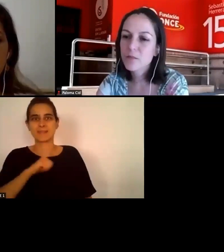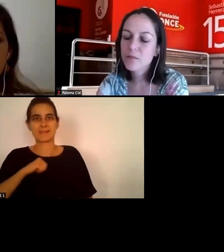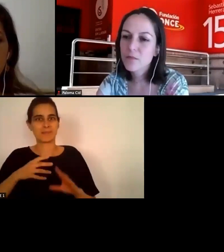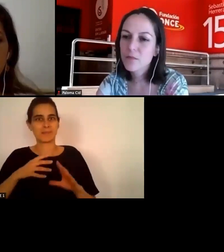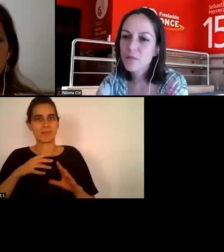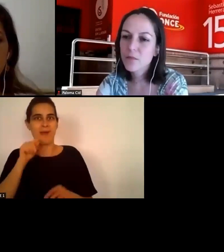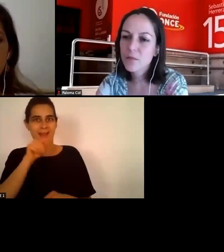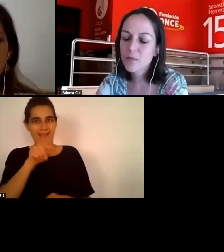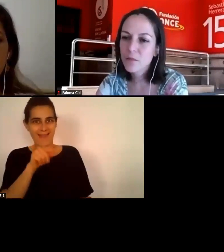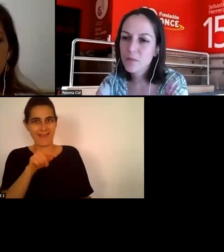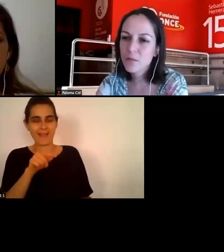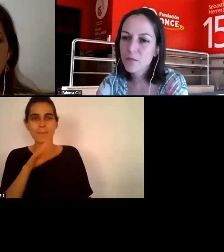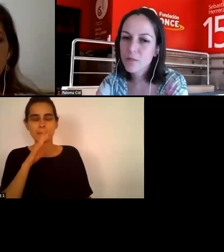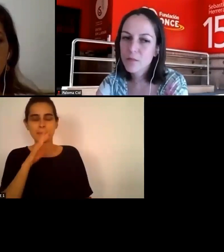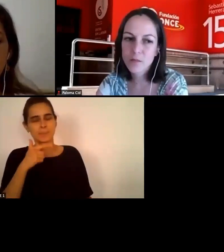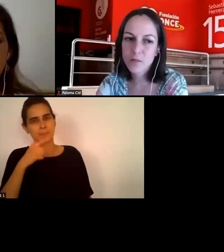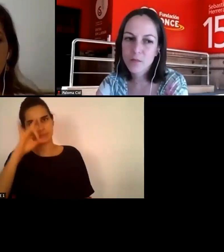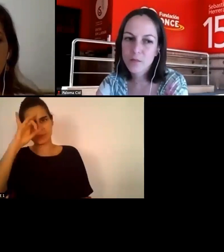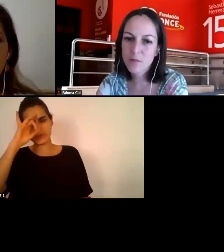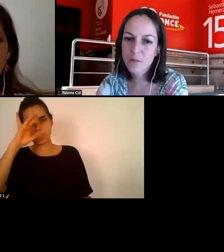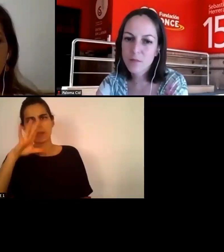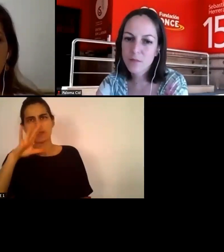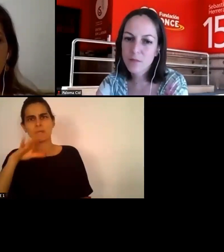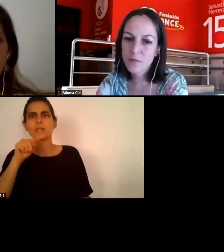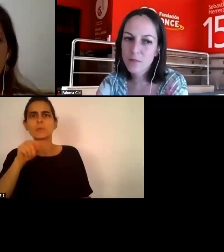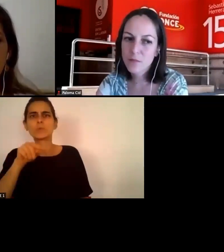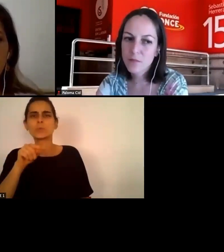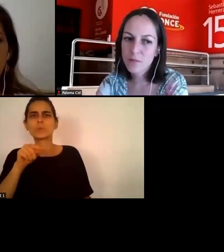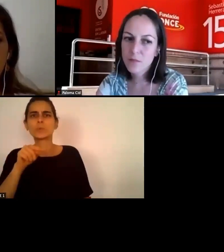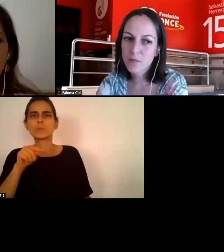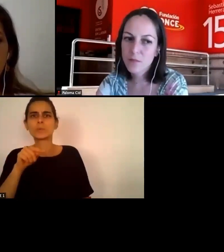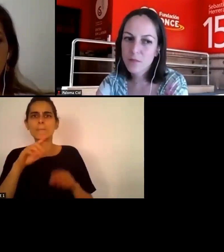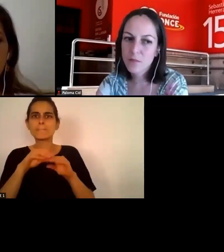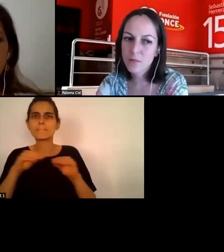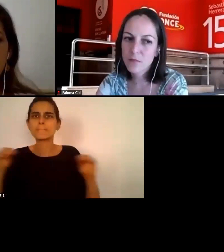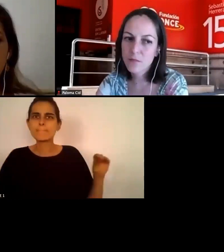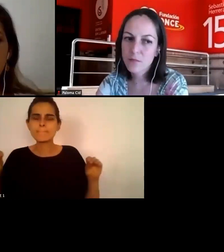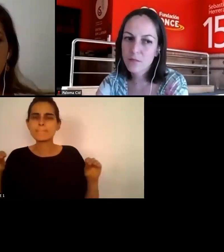lo que sí que me sorprende es que no haya recibido comunicaciones al efecto.